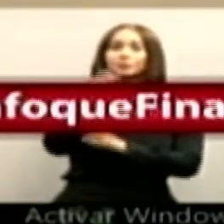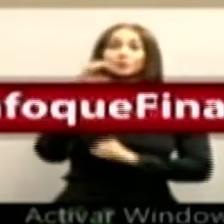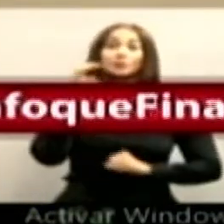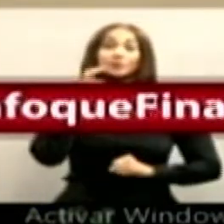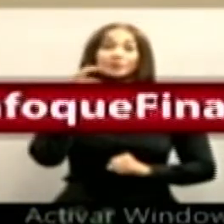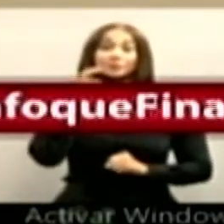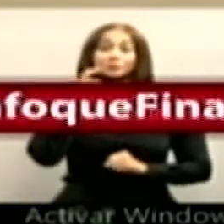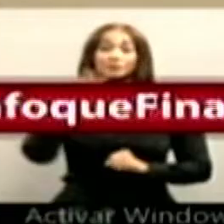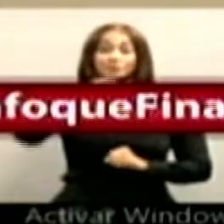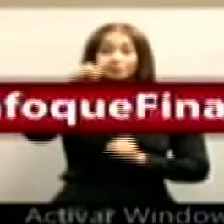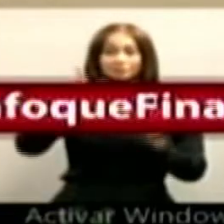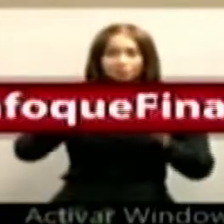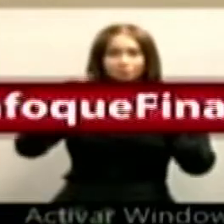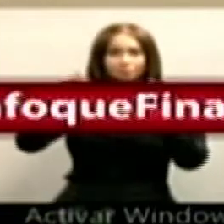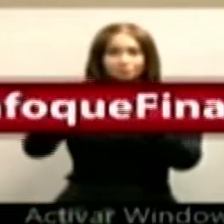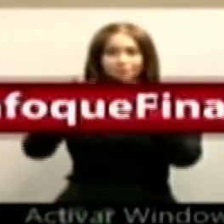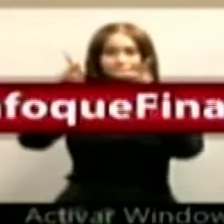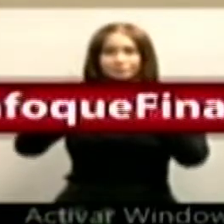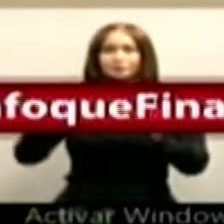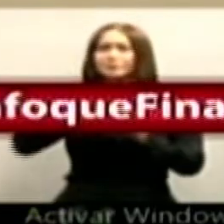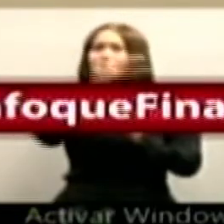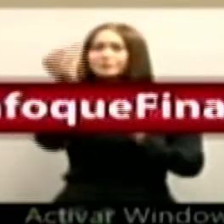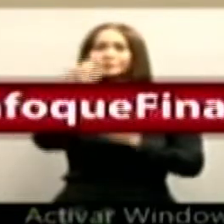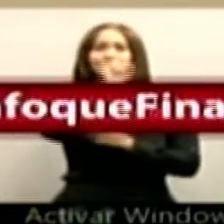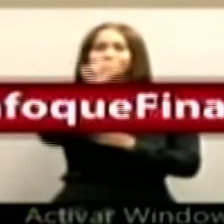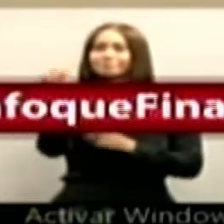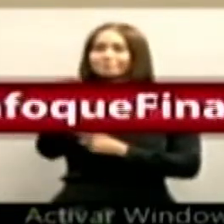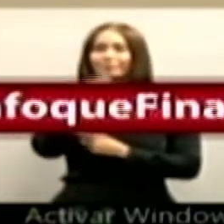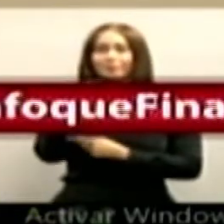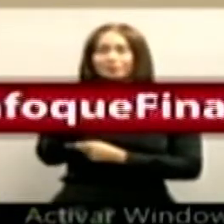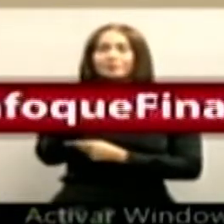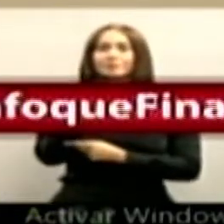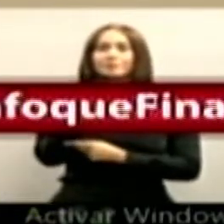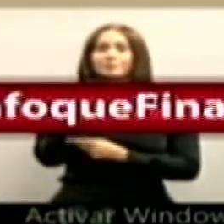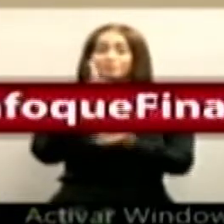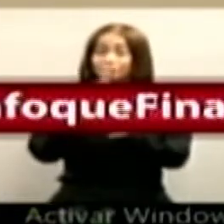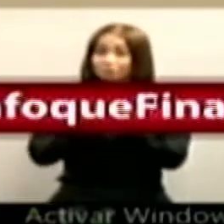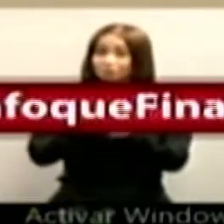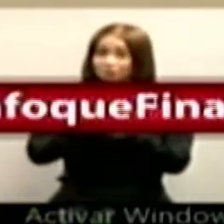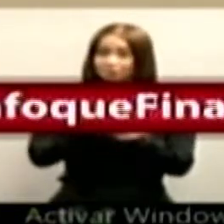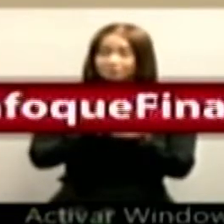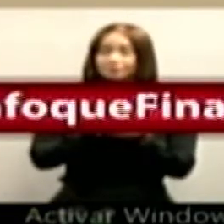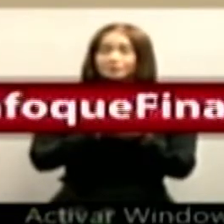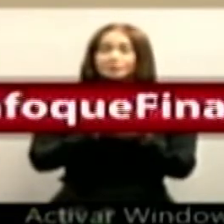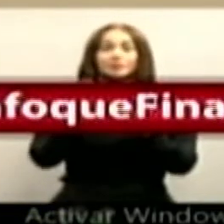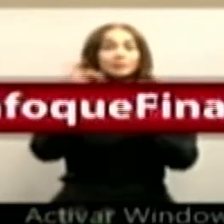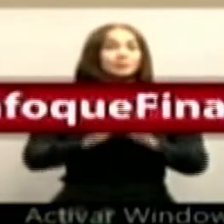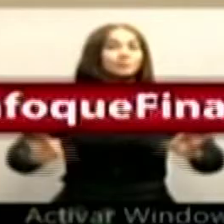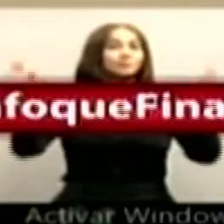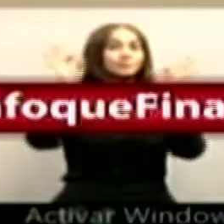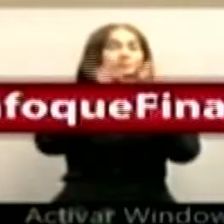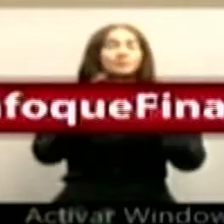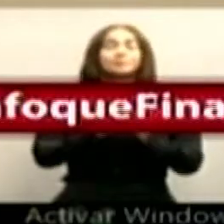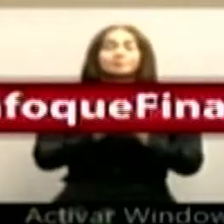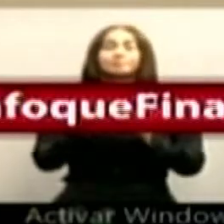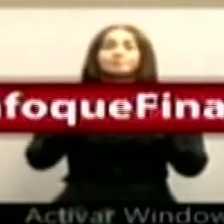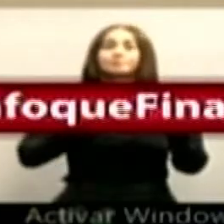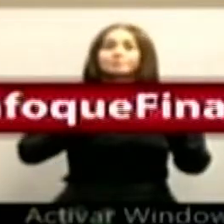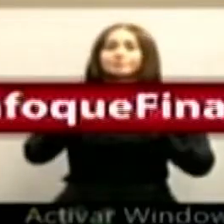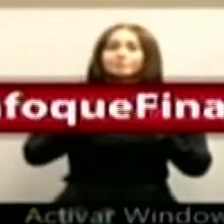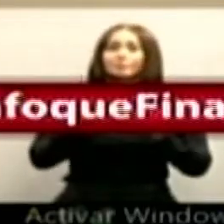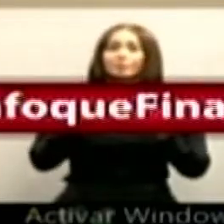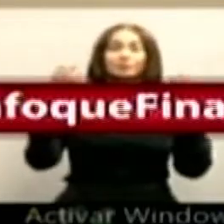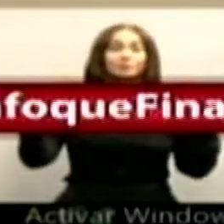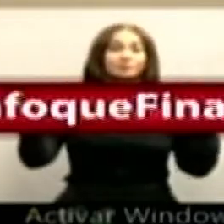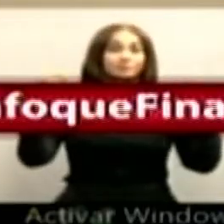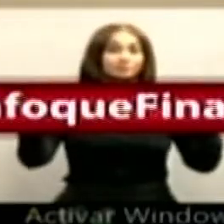es el plan más ambicioso que jamás un gobierno ha puesto en marcha en el sector salud en la historia de nuestro país.